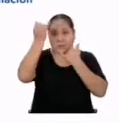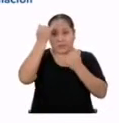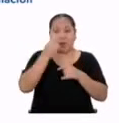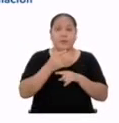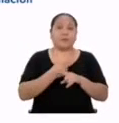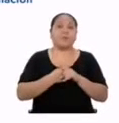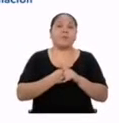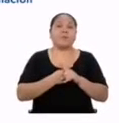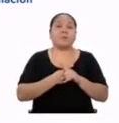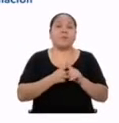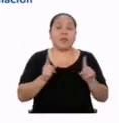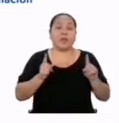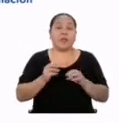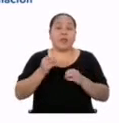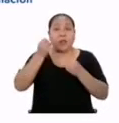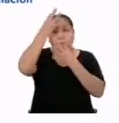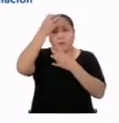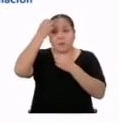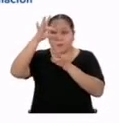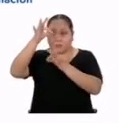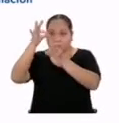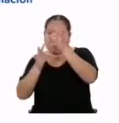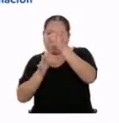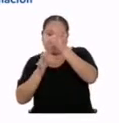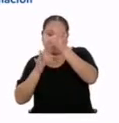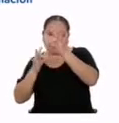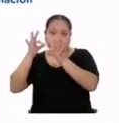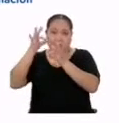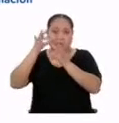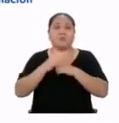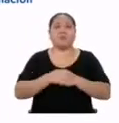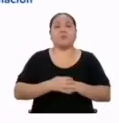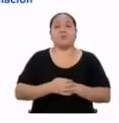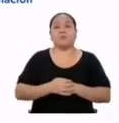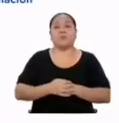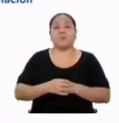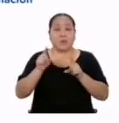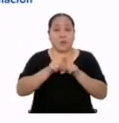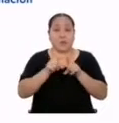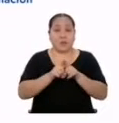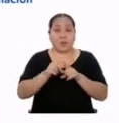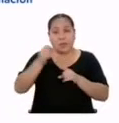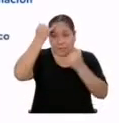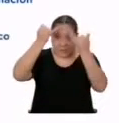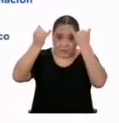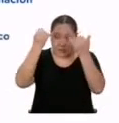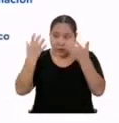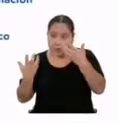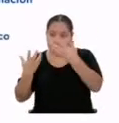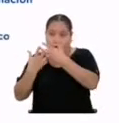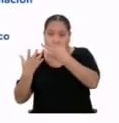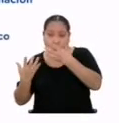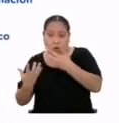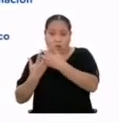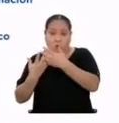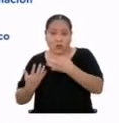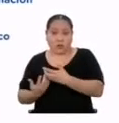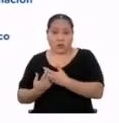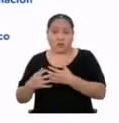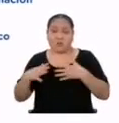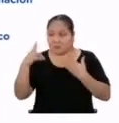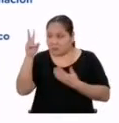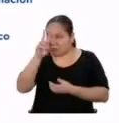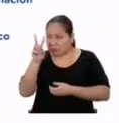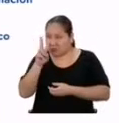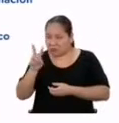información puede ser reordenada. Otra característica es que las ideas están conectadas unas con otras y pueden ser leídas de